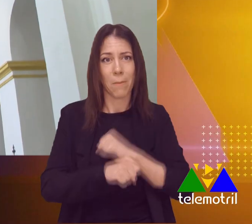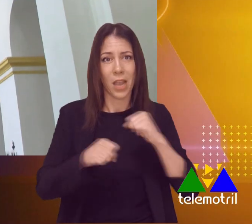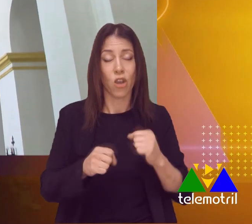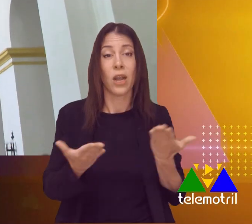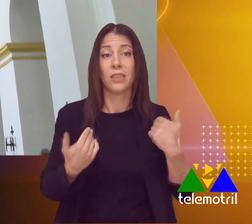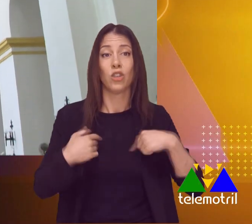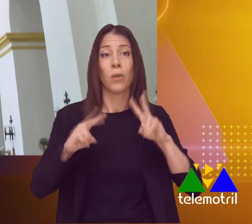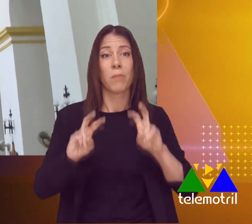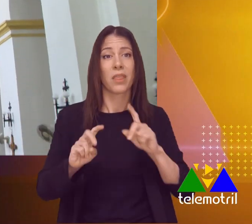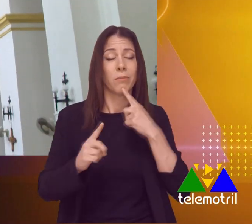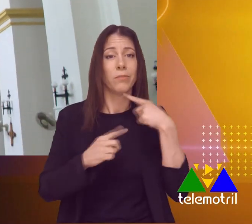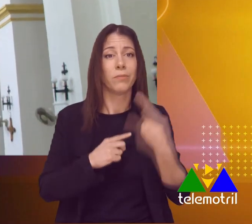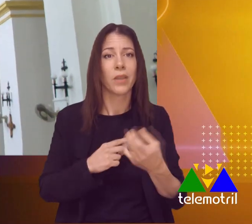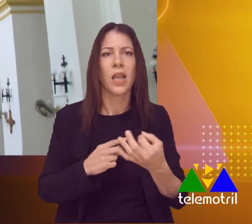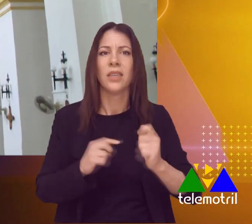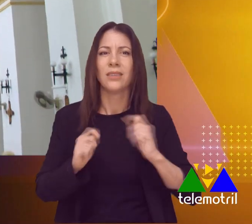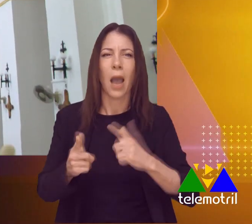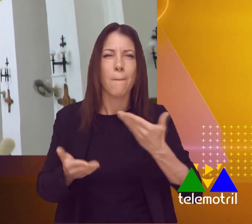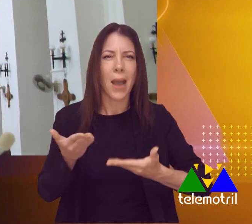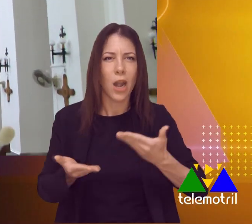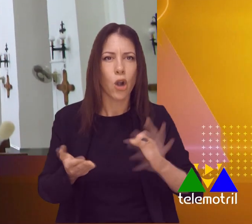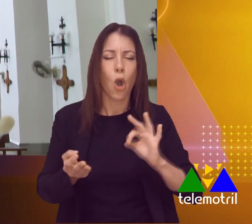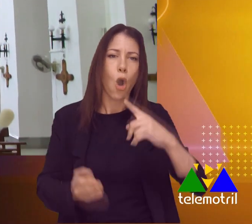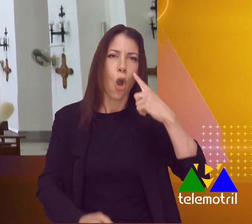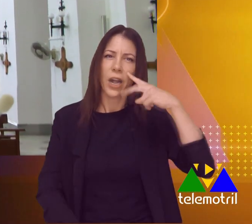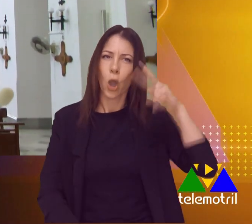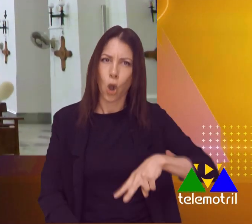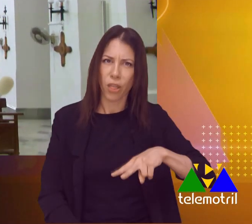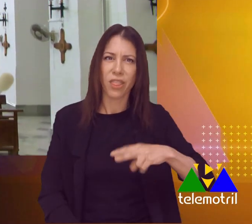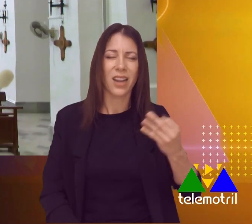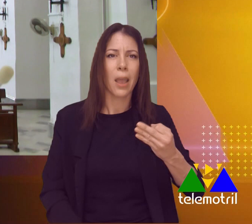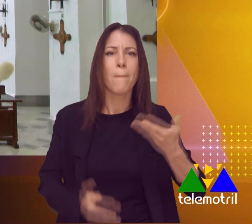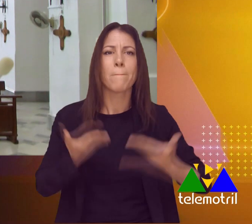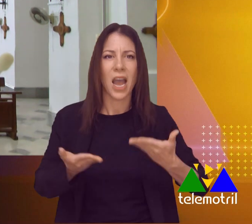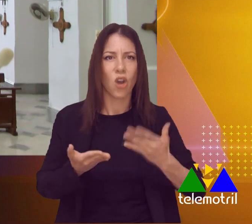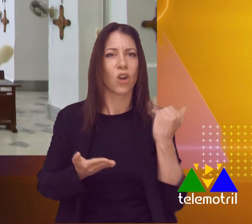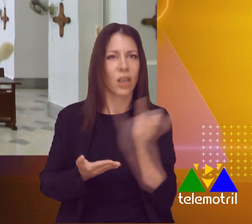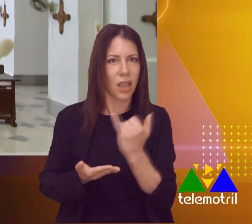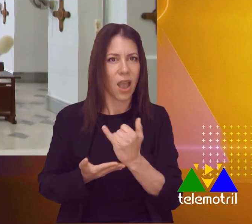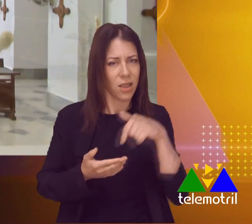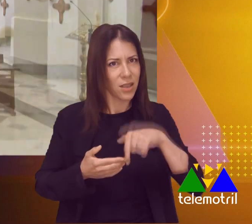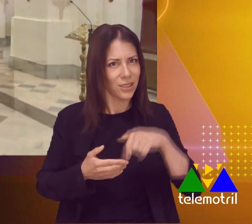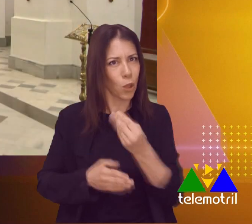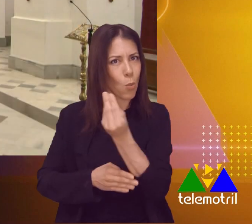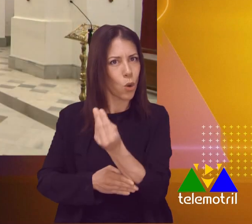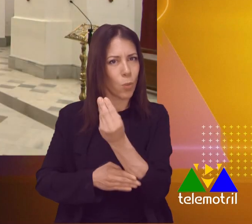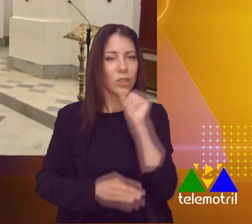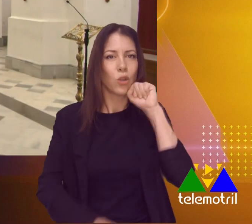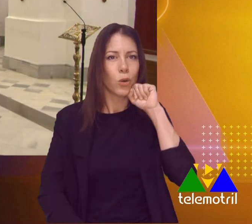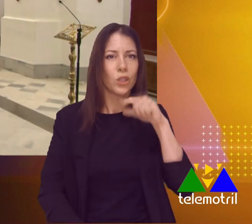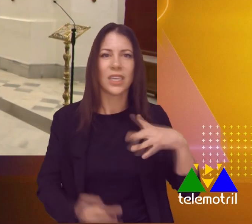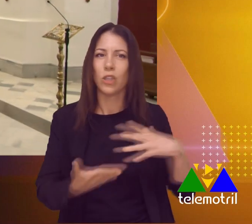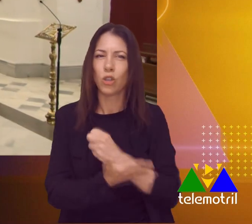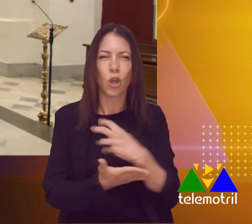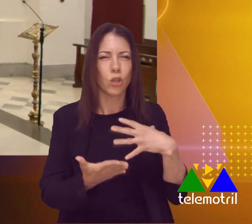diciendo de que hay que ponerla en valor, o reconocer, mejor dicho, el valor que tiene este monumento motrileño en